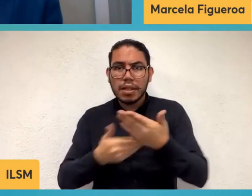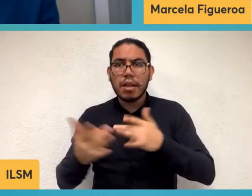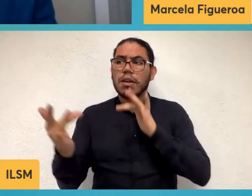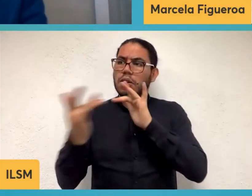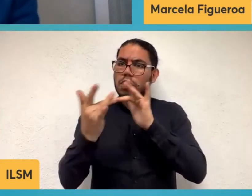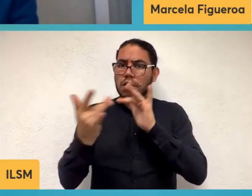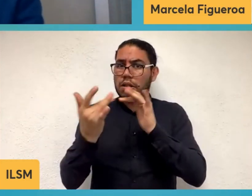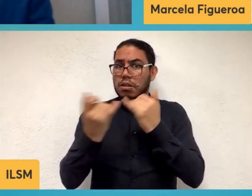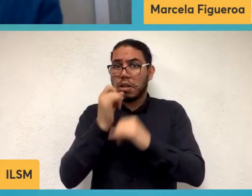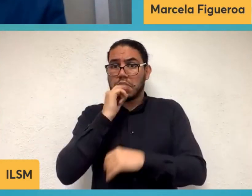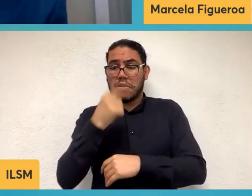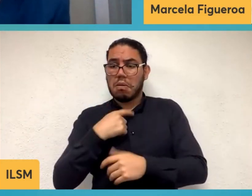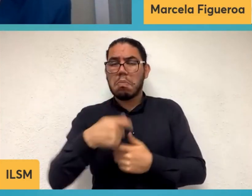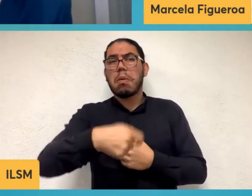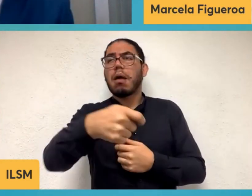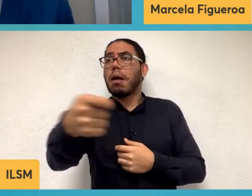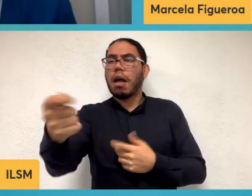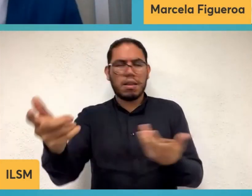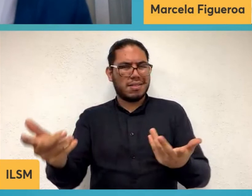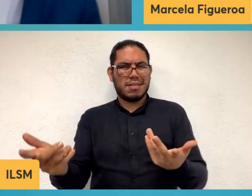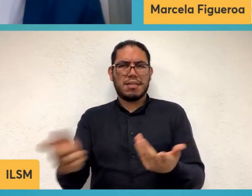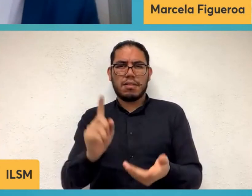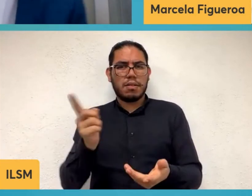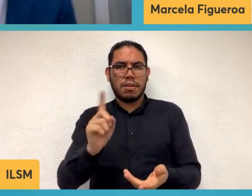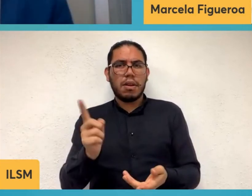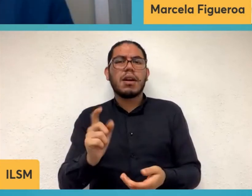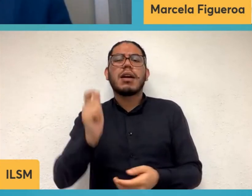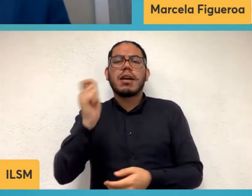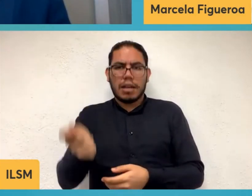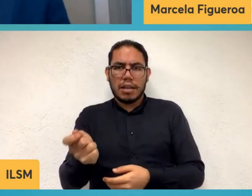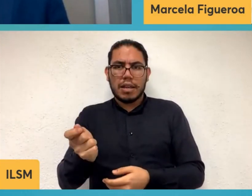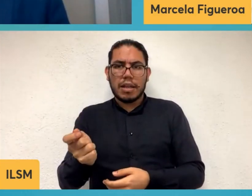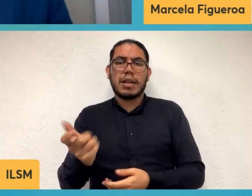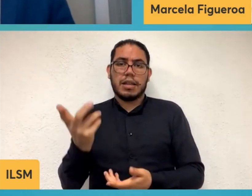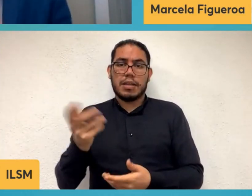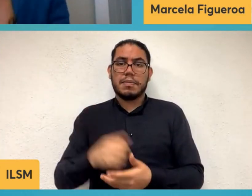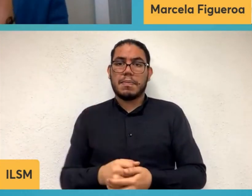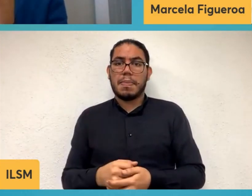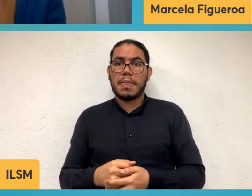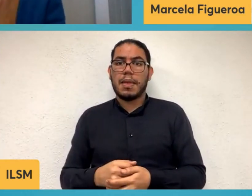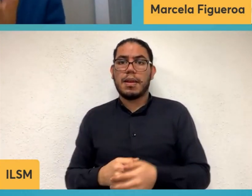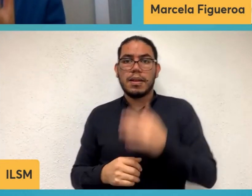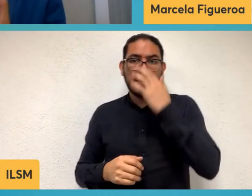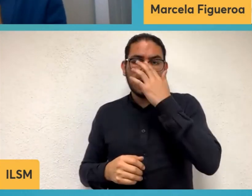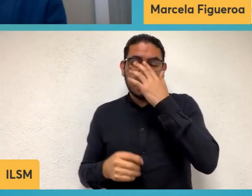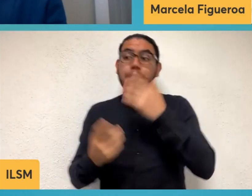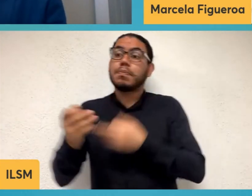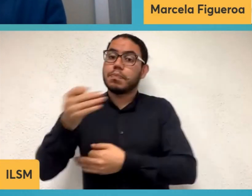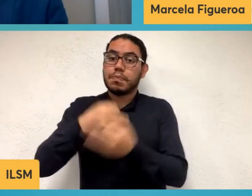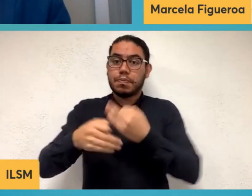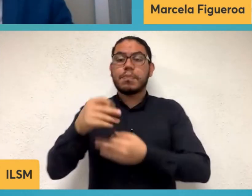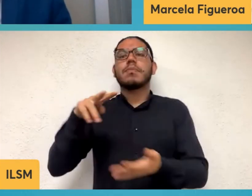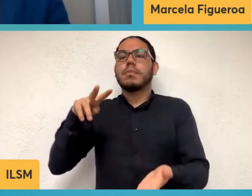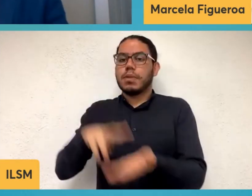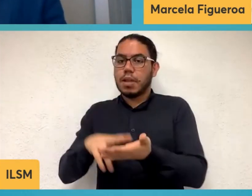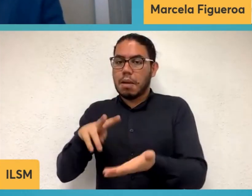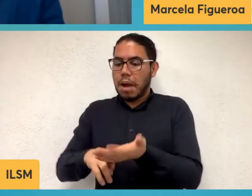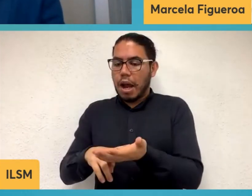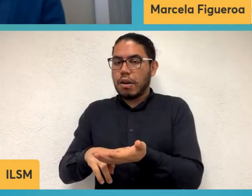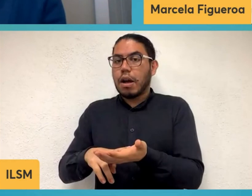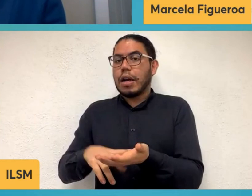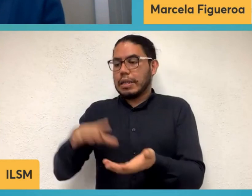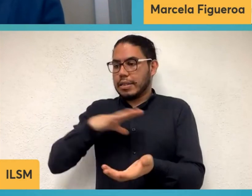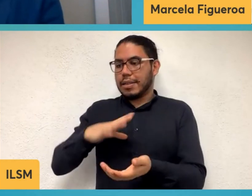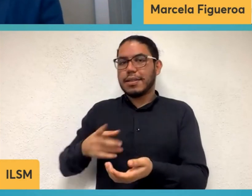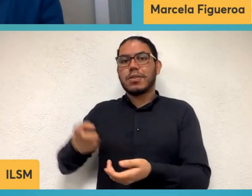No es eso realmente el capital social. El capital social es justamente todo ese valor que le vamos dando a nuestras